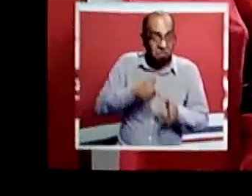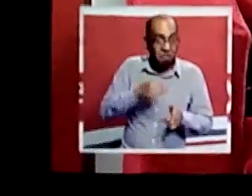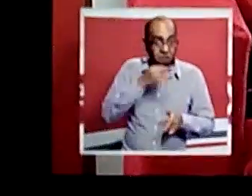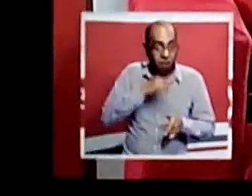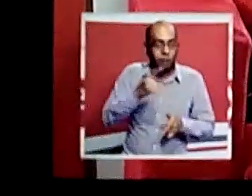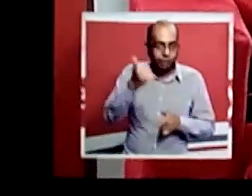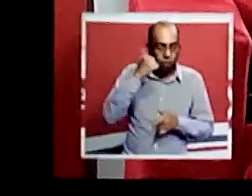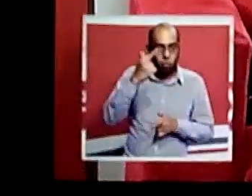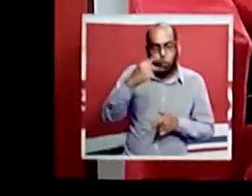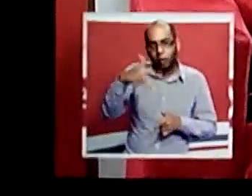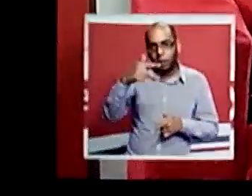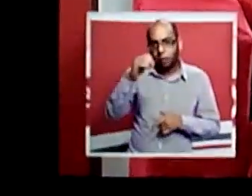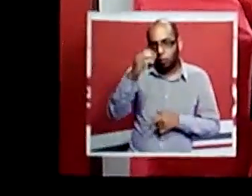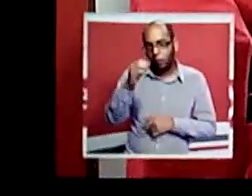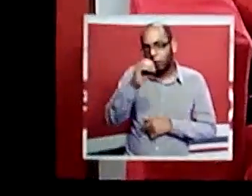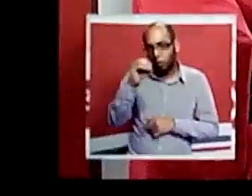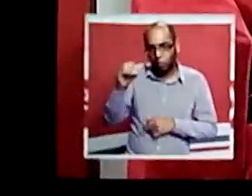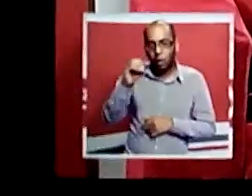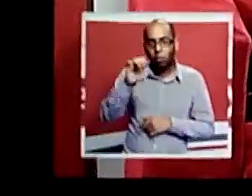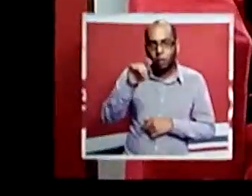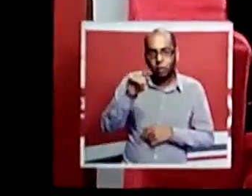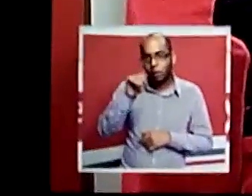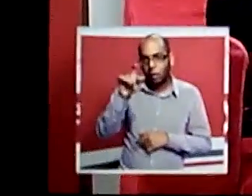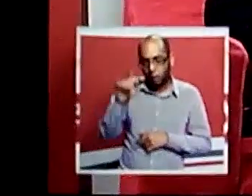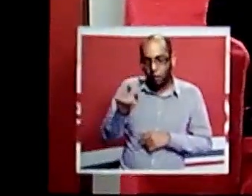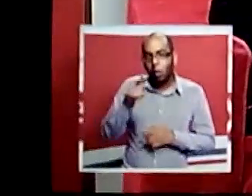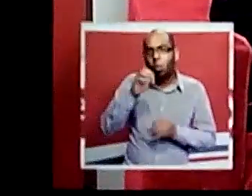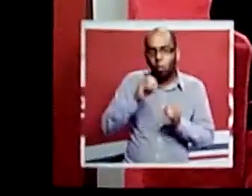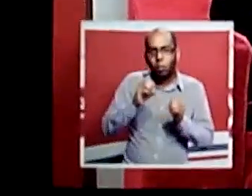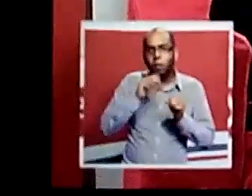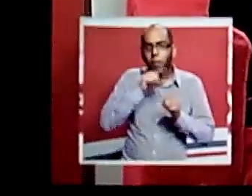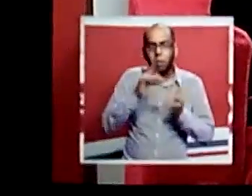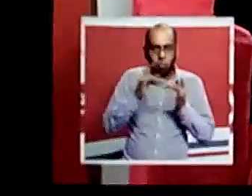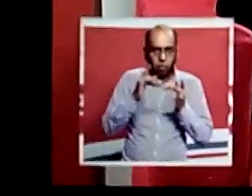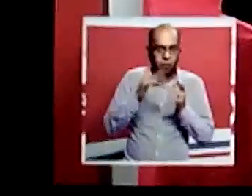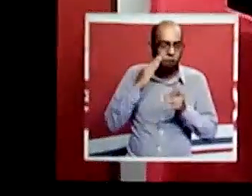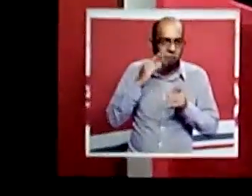113-6900 o bien contáctenos a través de nuestras redes sociales. Volvemos después de una pausa.